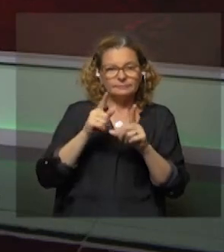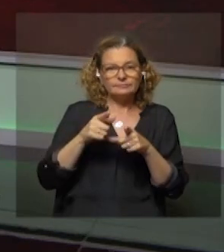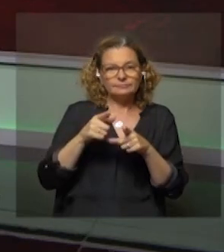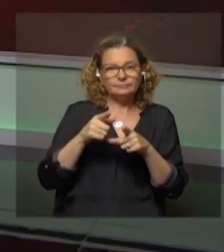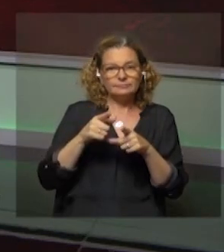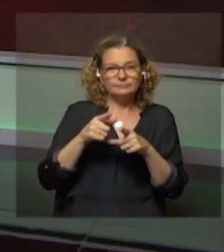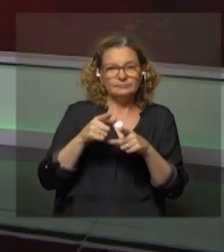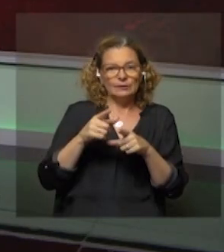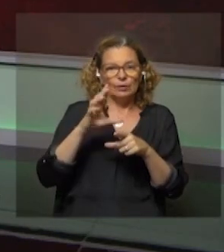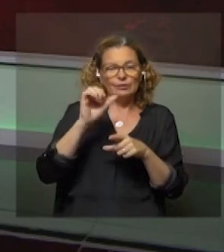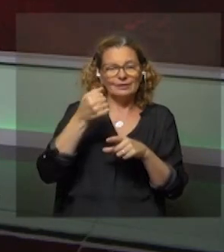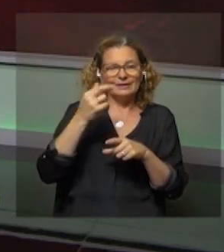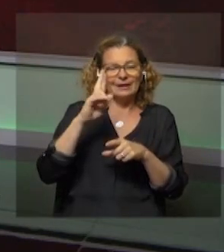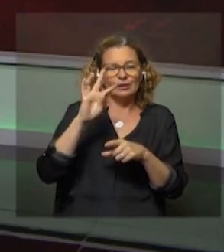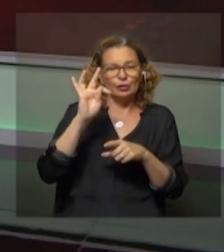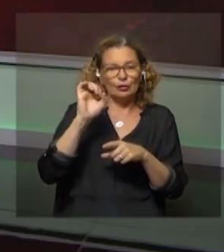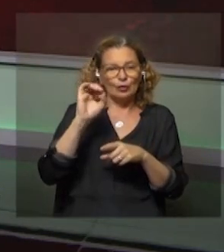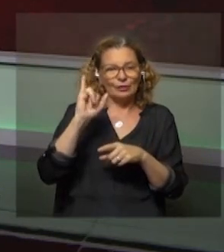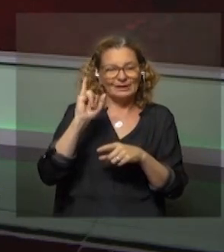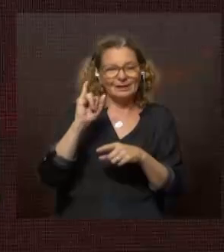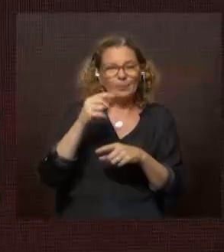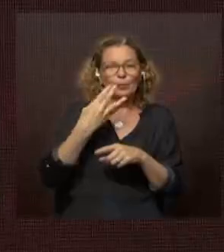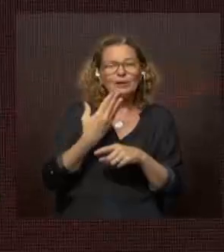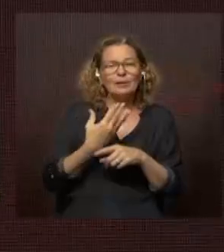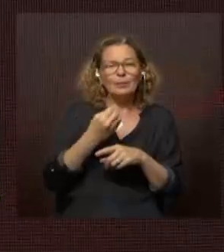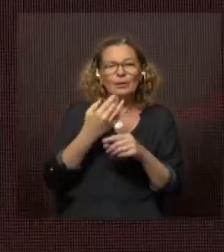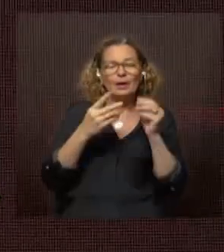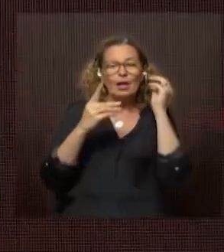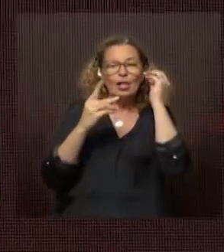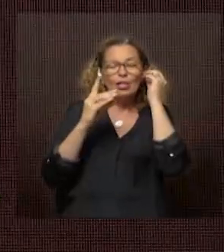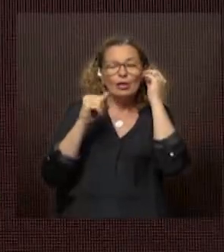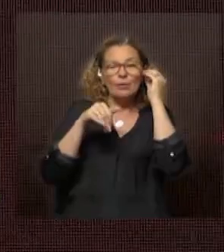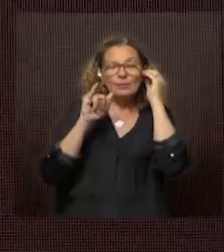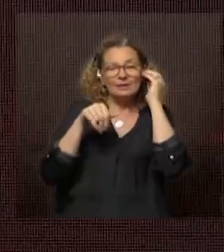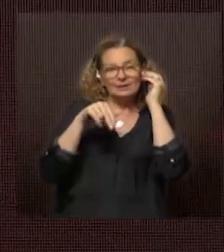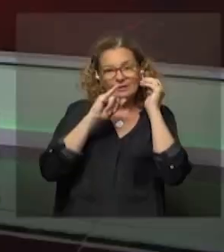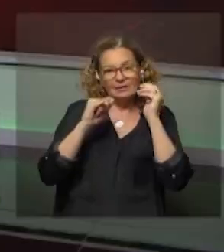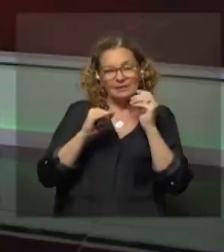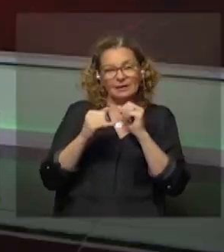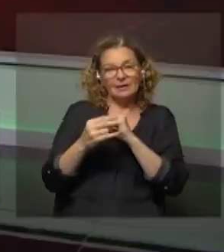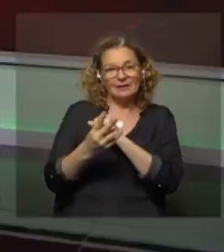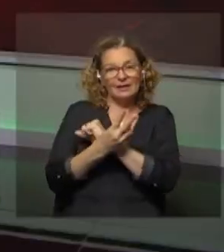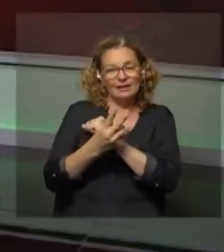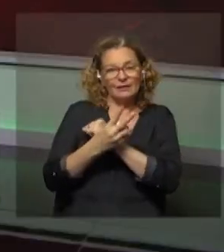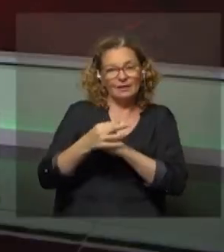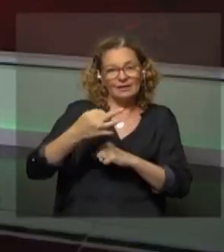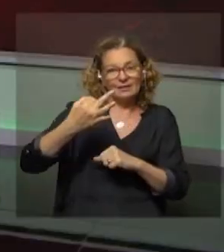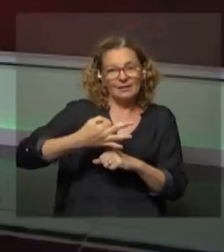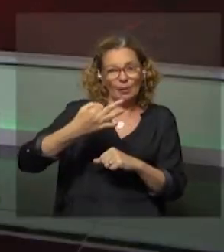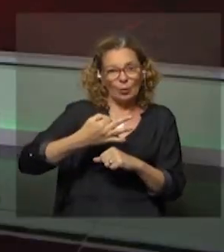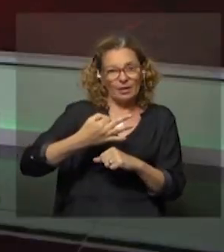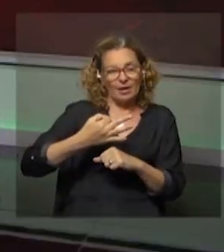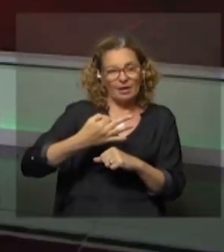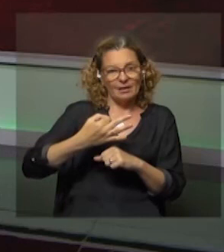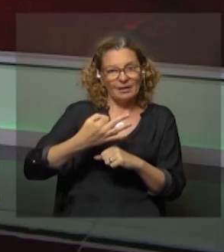a una conexión con Juan sartori por qué Porque Domínguez es el actual jefe de seguridad de Juan sartori Así que hay